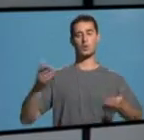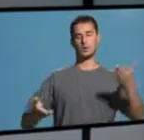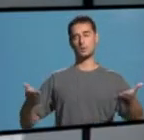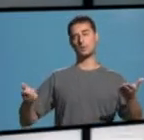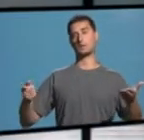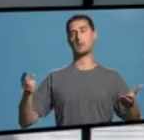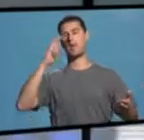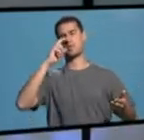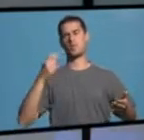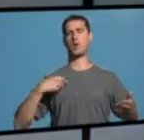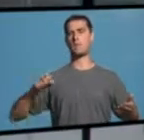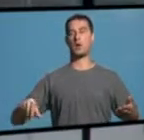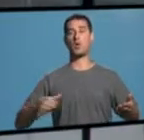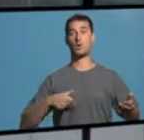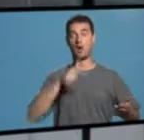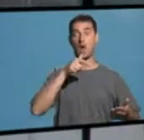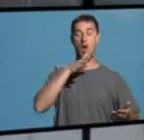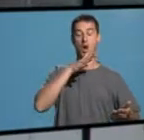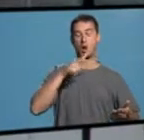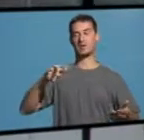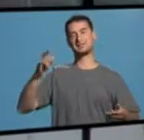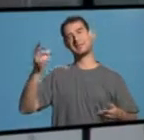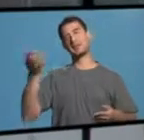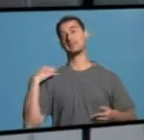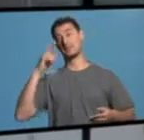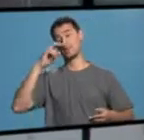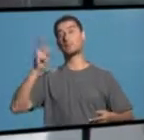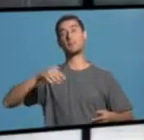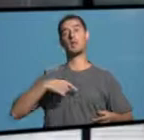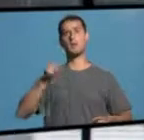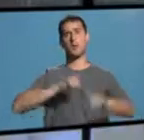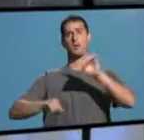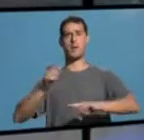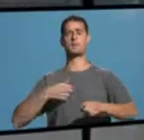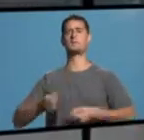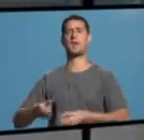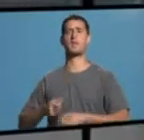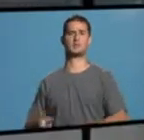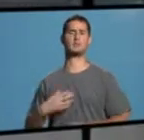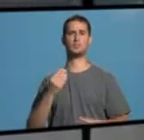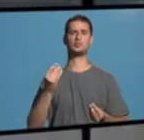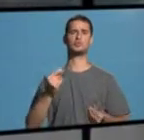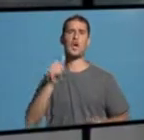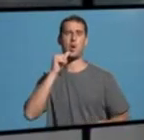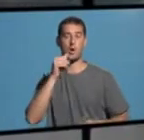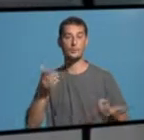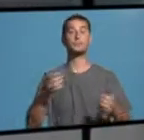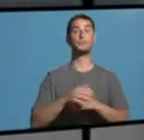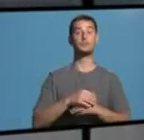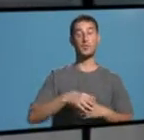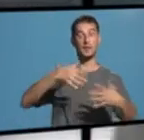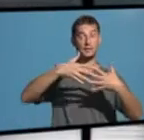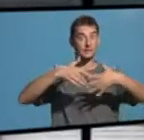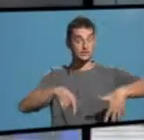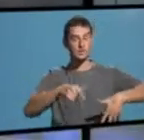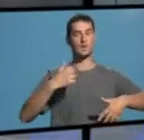suficiente para tratar toda a auga da cidade, sufría importantes problemas estruturais, o que facía que se perdesen uns 60.000 litros ao día. A infraestructura, que acaba de